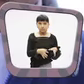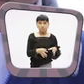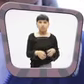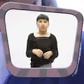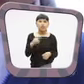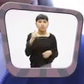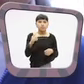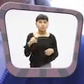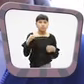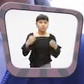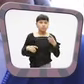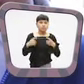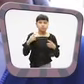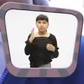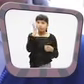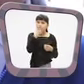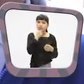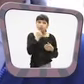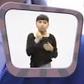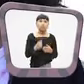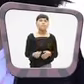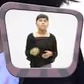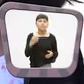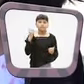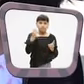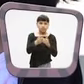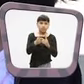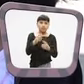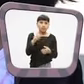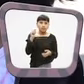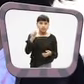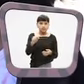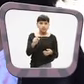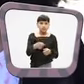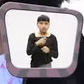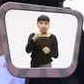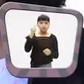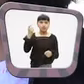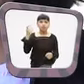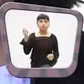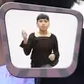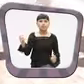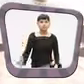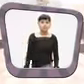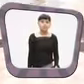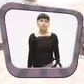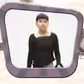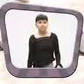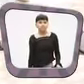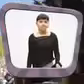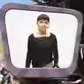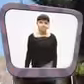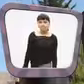lo dejen, porque es un deporte muy genial. Dale jaque mate al rey, así ganarás la partida.